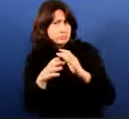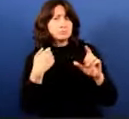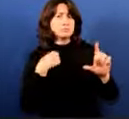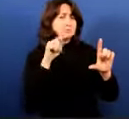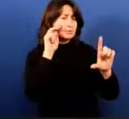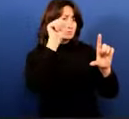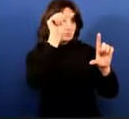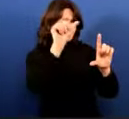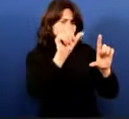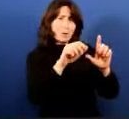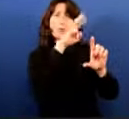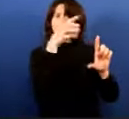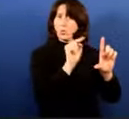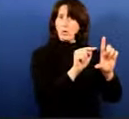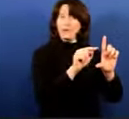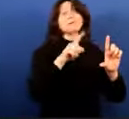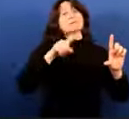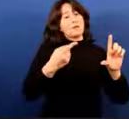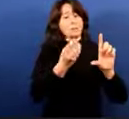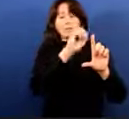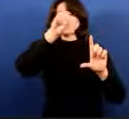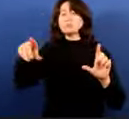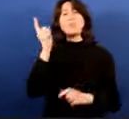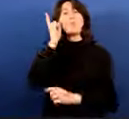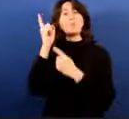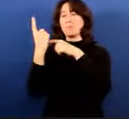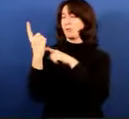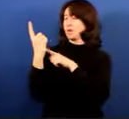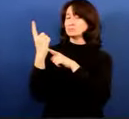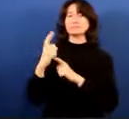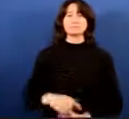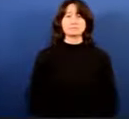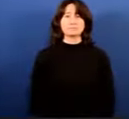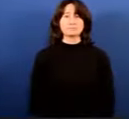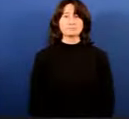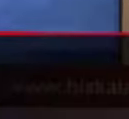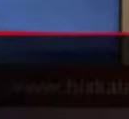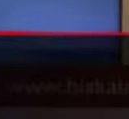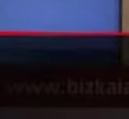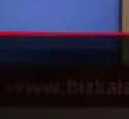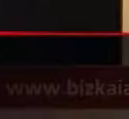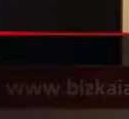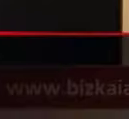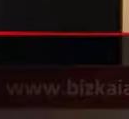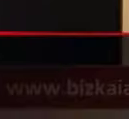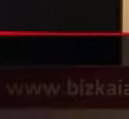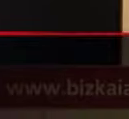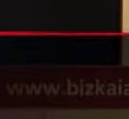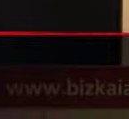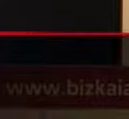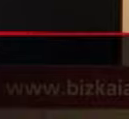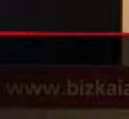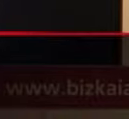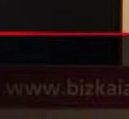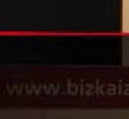www.gislur.com, que incluye un catálogo de las parcelas de suelo disponible con datos sobre superficie o ubicación, entre otros. De esta forma, la